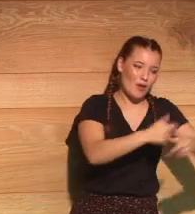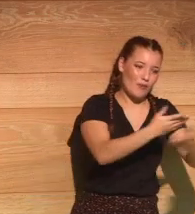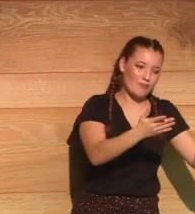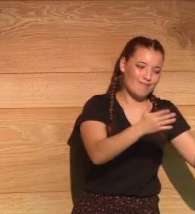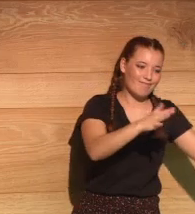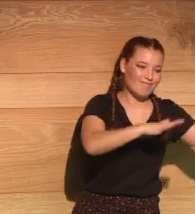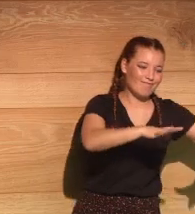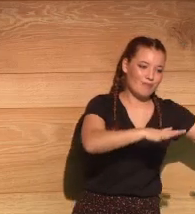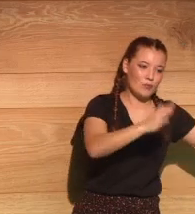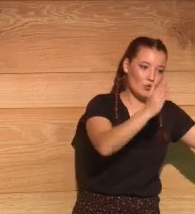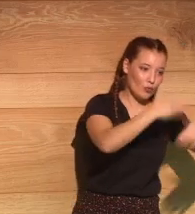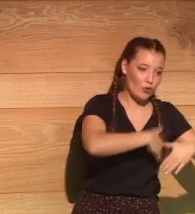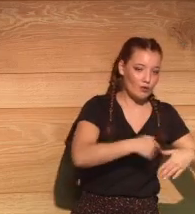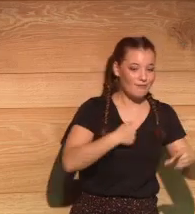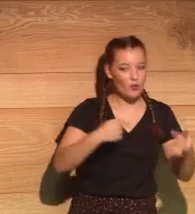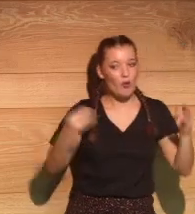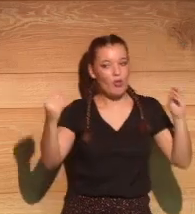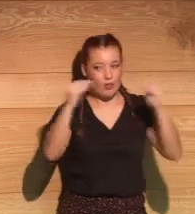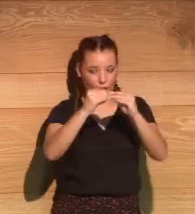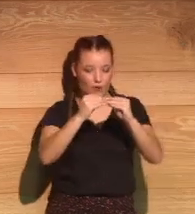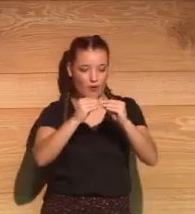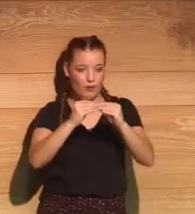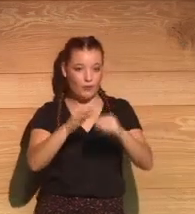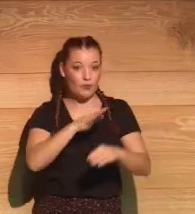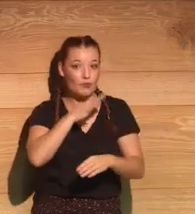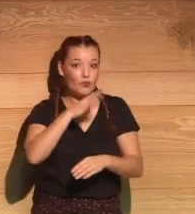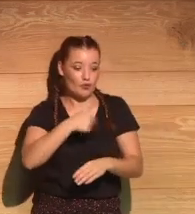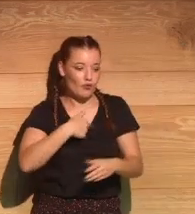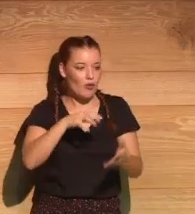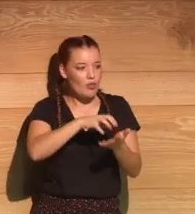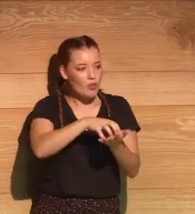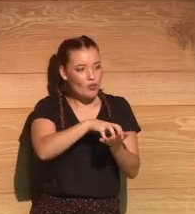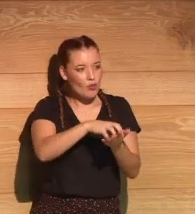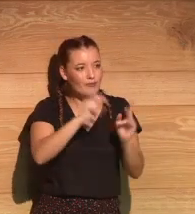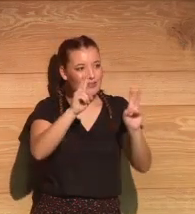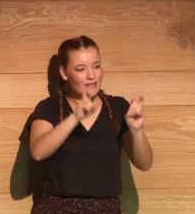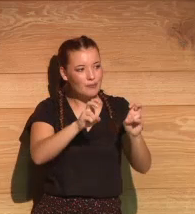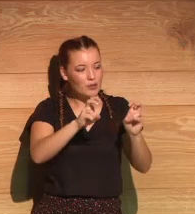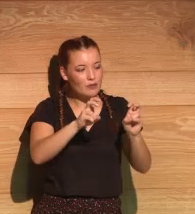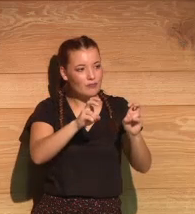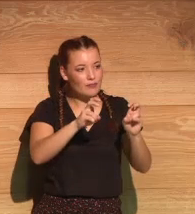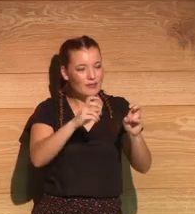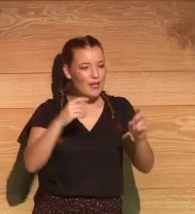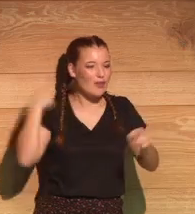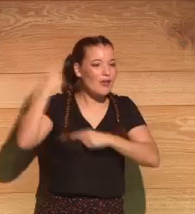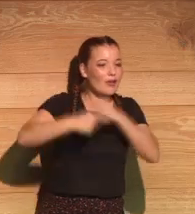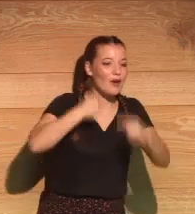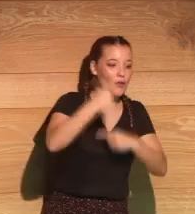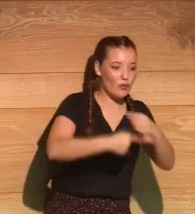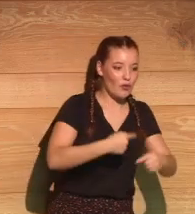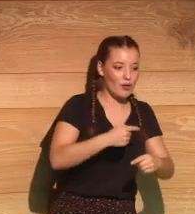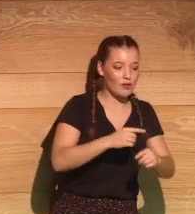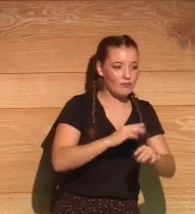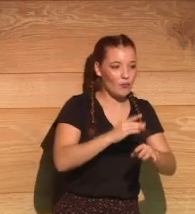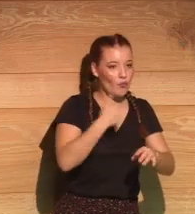una cuestión... No, de acuerdo completamente. Sí, o sea que no, claro. Por esto lo dudo mucho en términos generacionales y voy pisando con mucho cuidado,